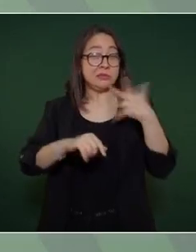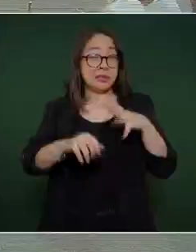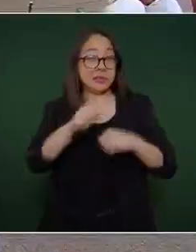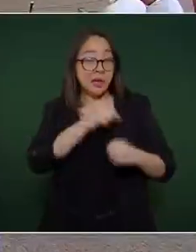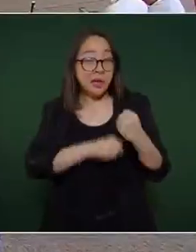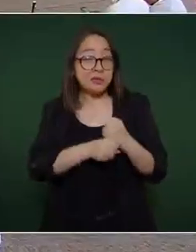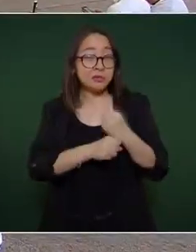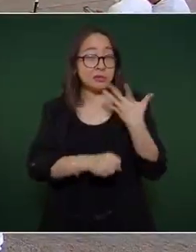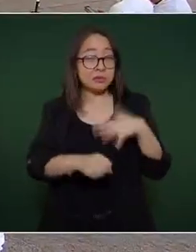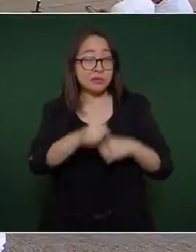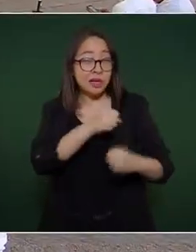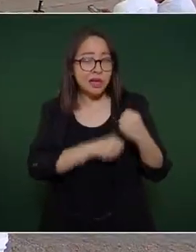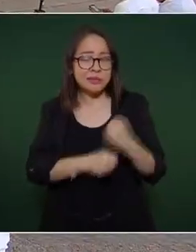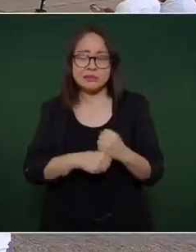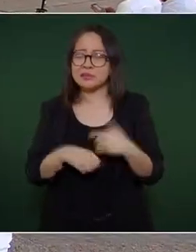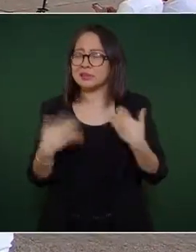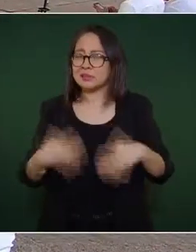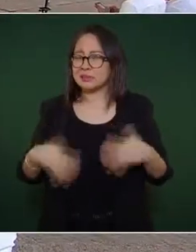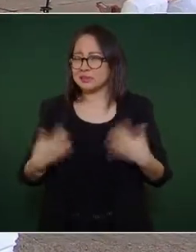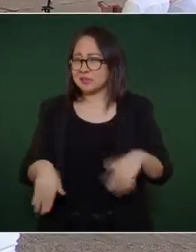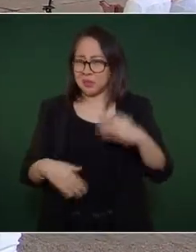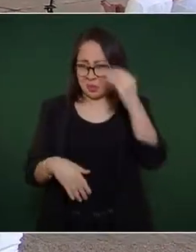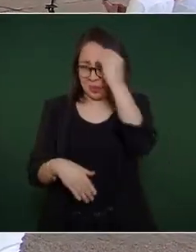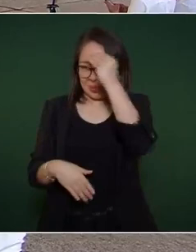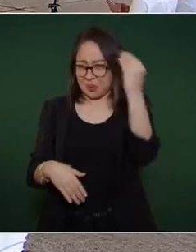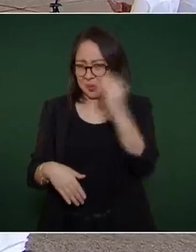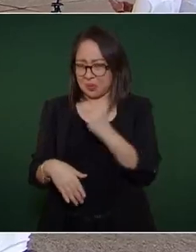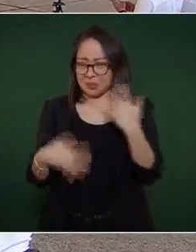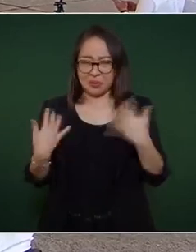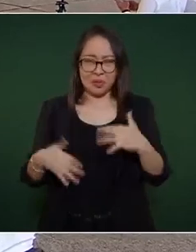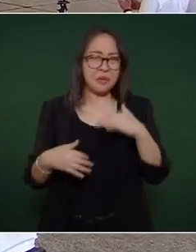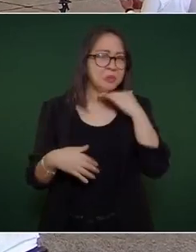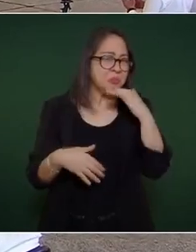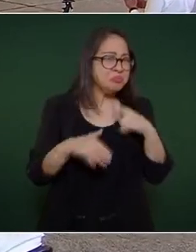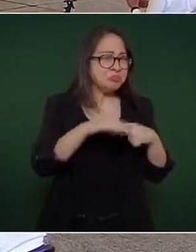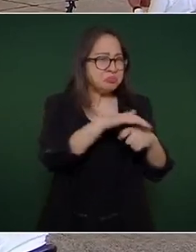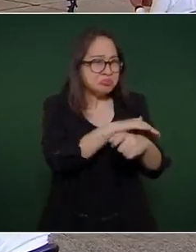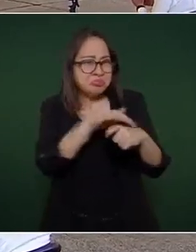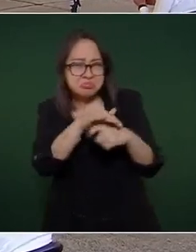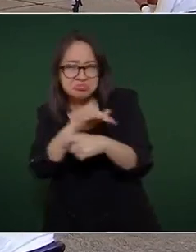único. Claro que ya